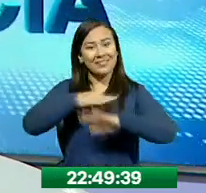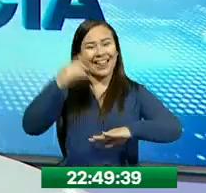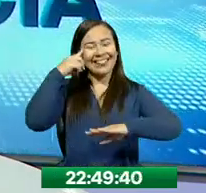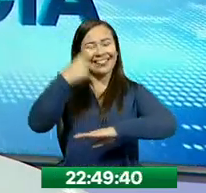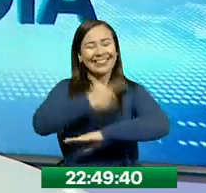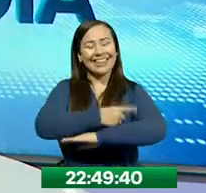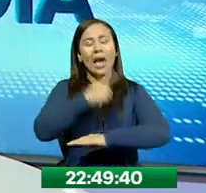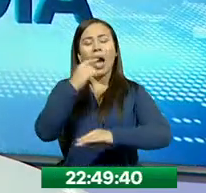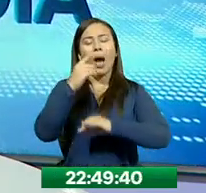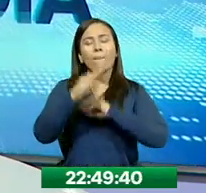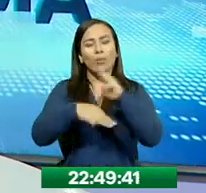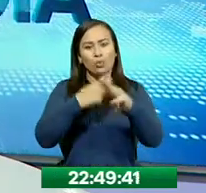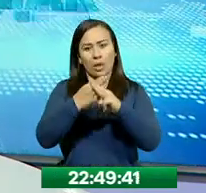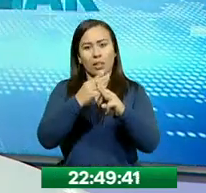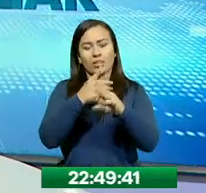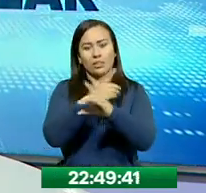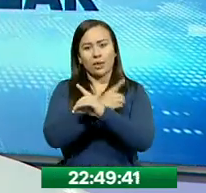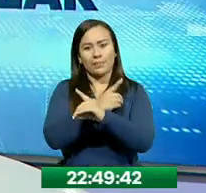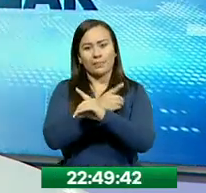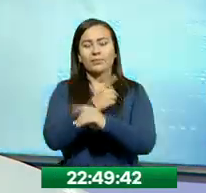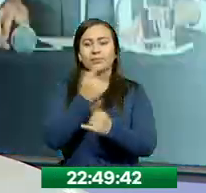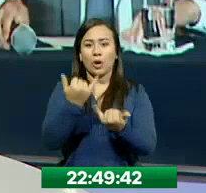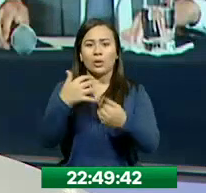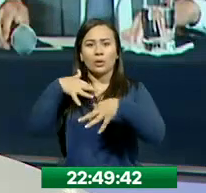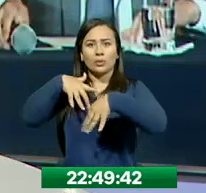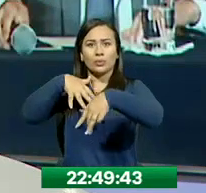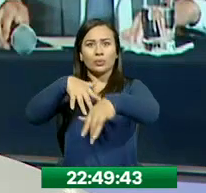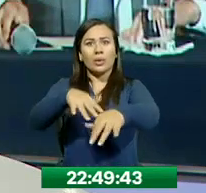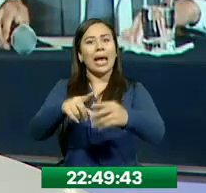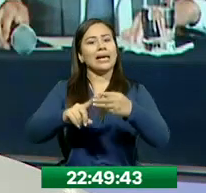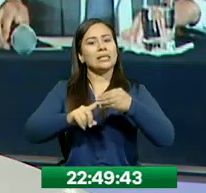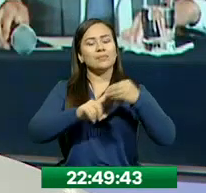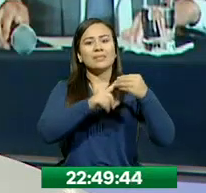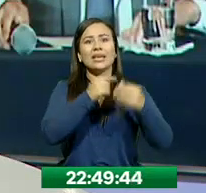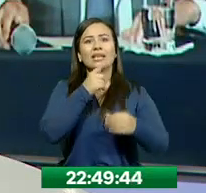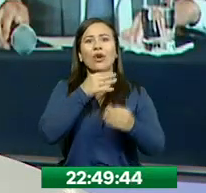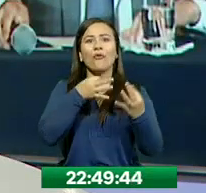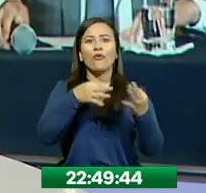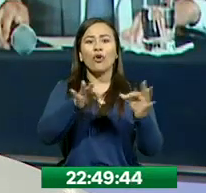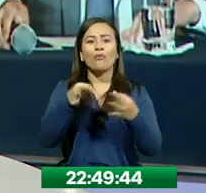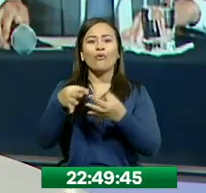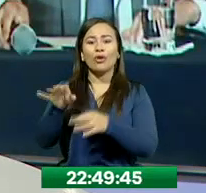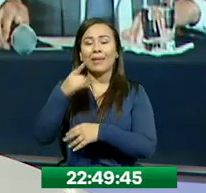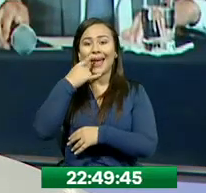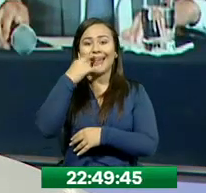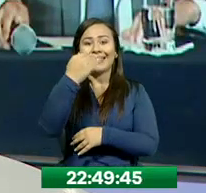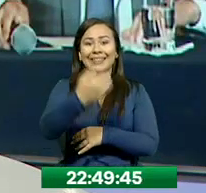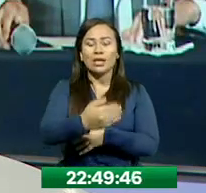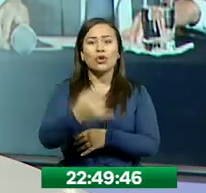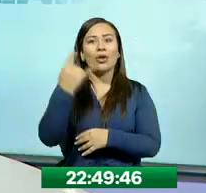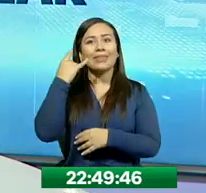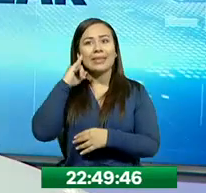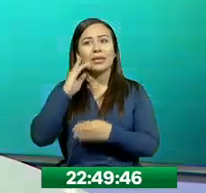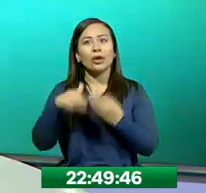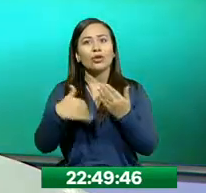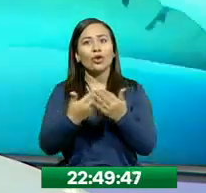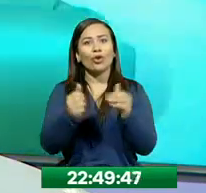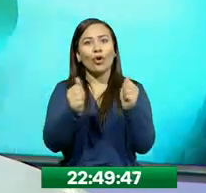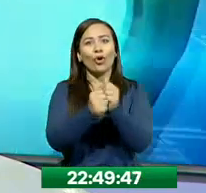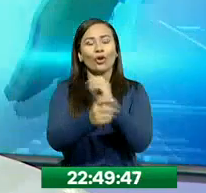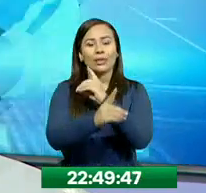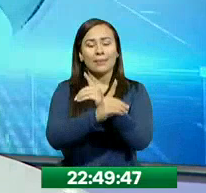Día Mundial de la Discapacidad se celebró un desfile especial. Los modelos fueron niños y adultos con algún tipo de